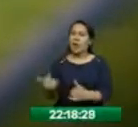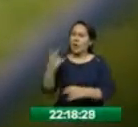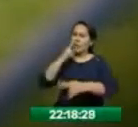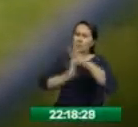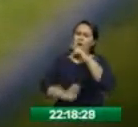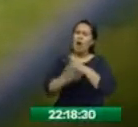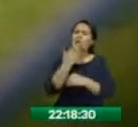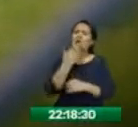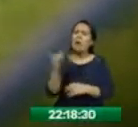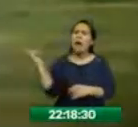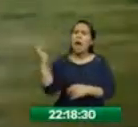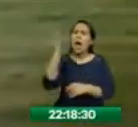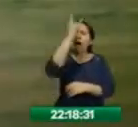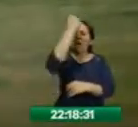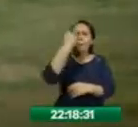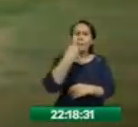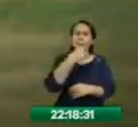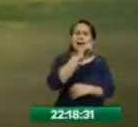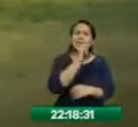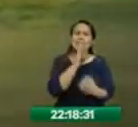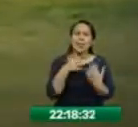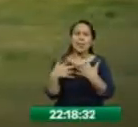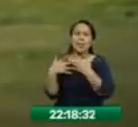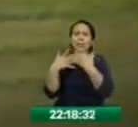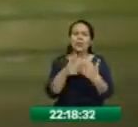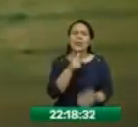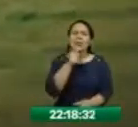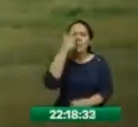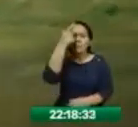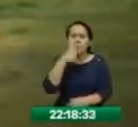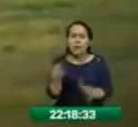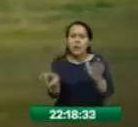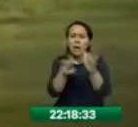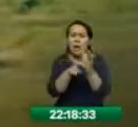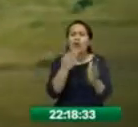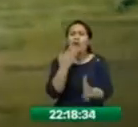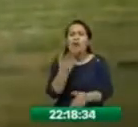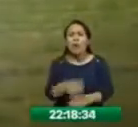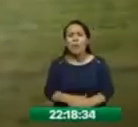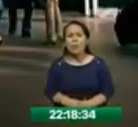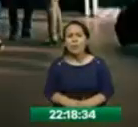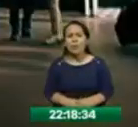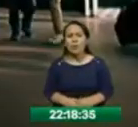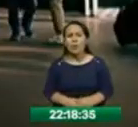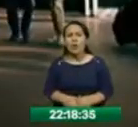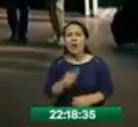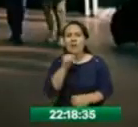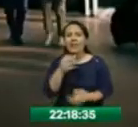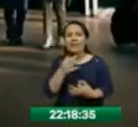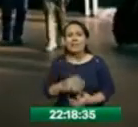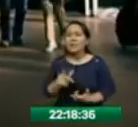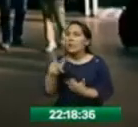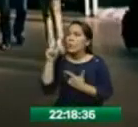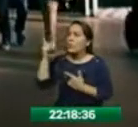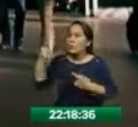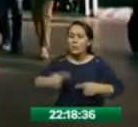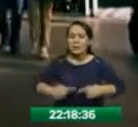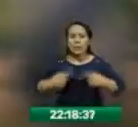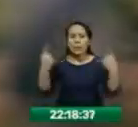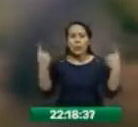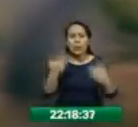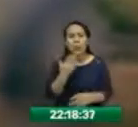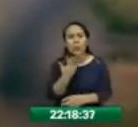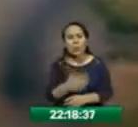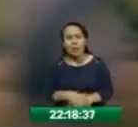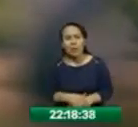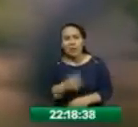investigativo con muchas aristas para conocer cómo llegaron hasta la aeronave, si funcionó o no el sistema de seguridad de la terminal aérea, o si